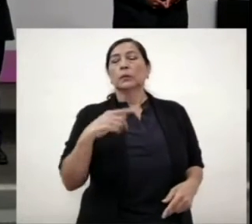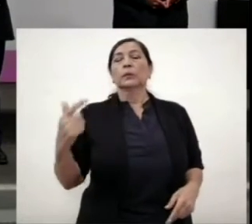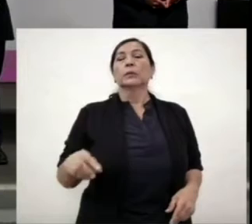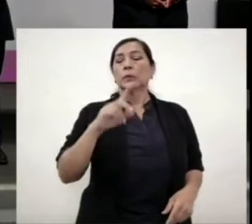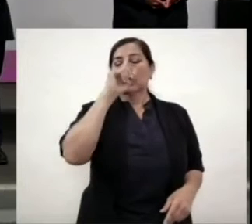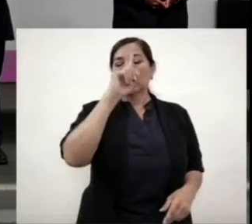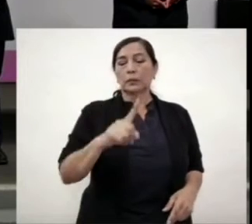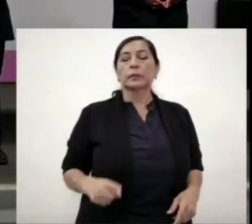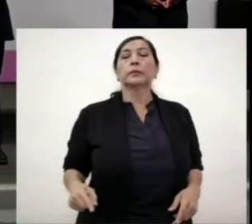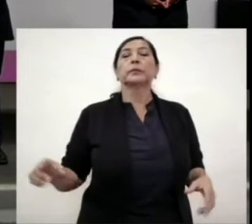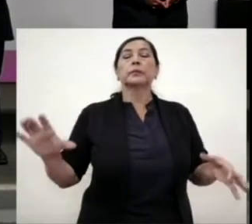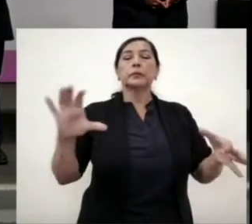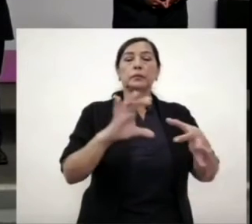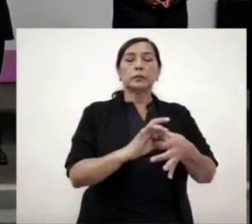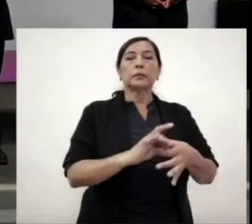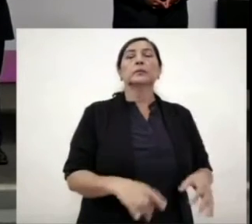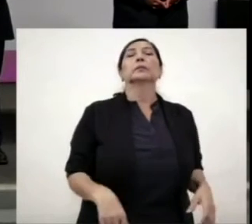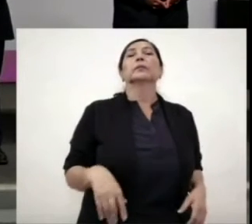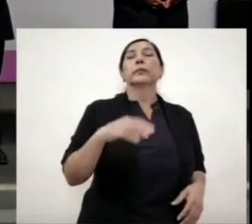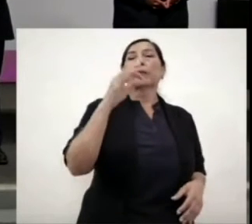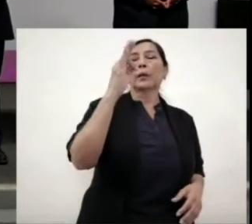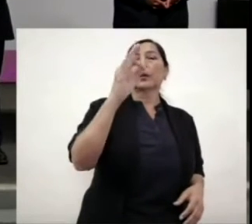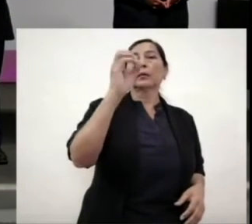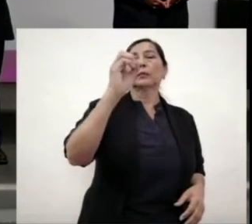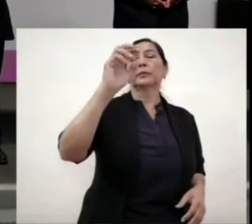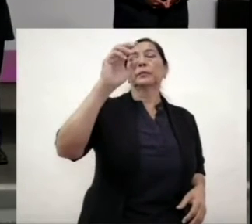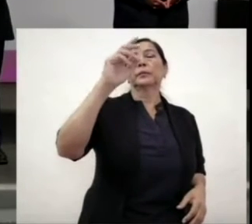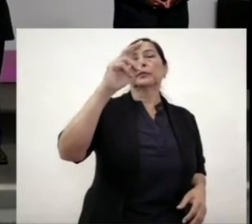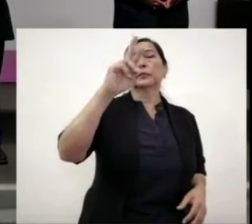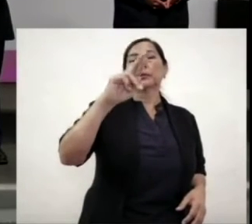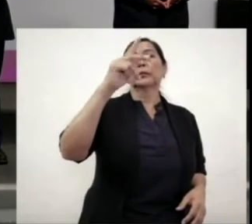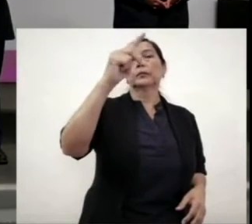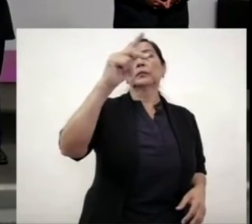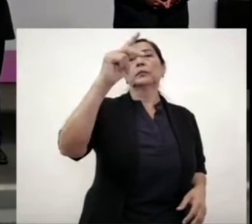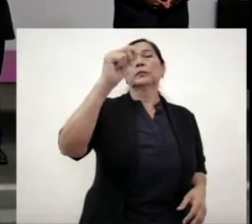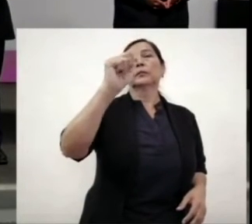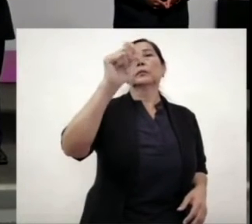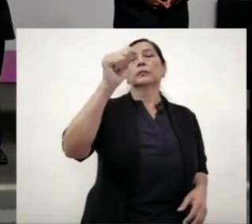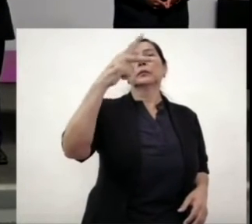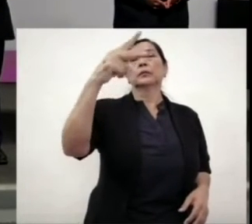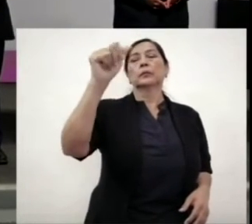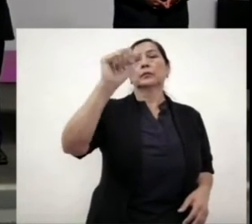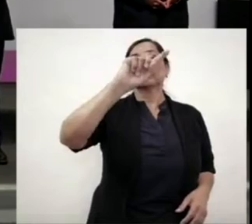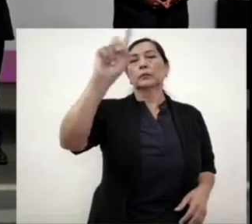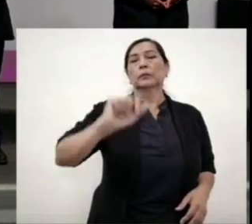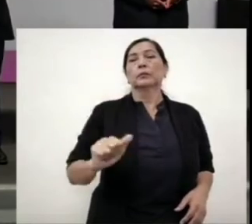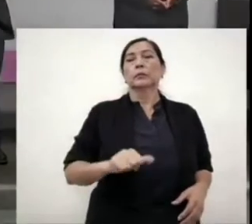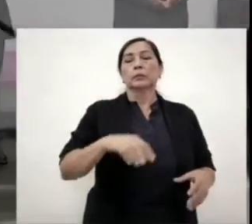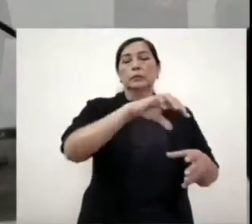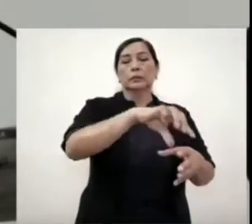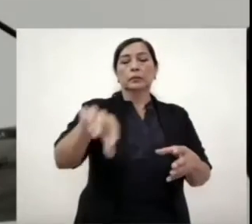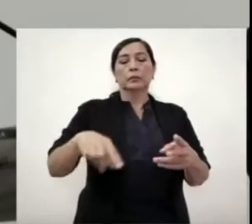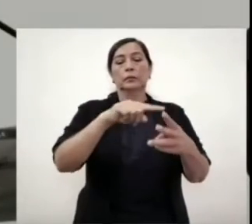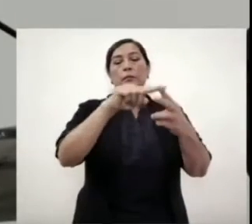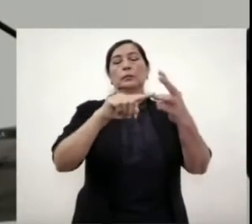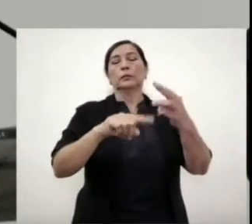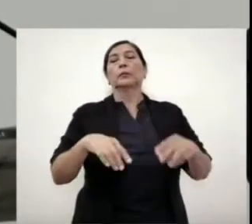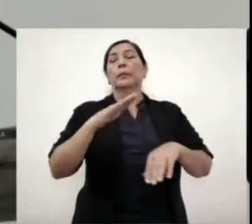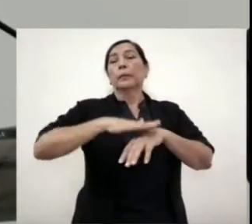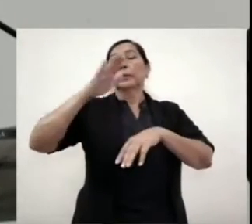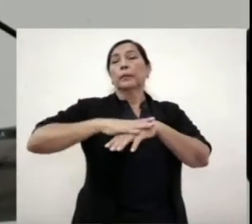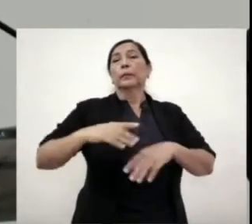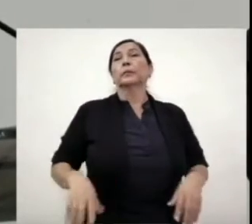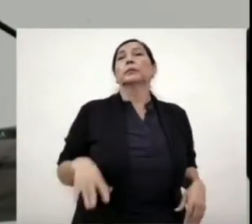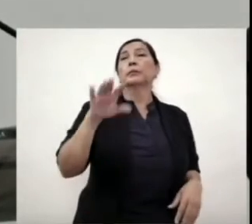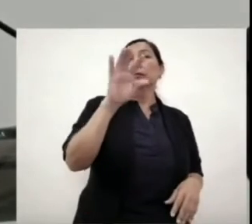Fortapaz y el Centro de Justicia Integral para la Mujer, se invertirán en Zamora más de un total de 47 millones de